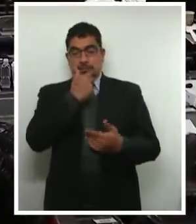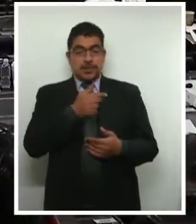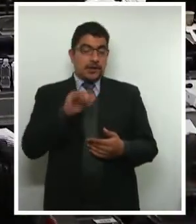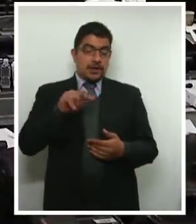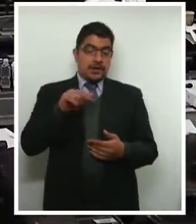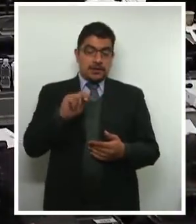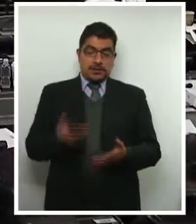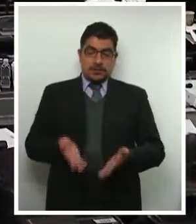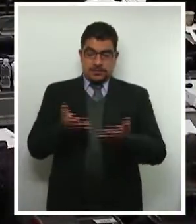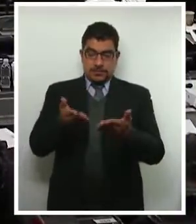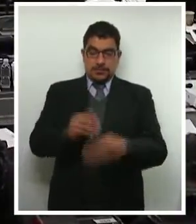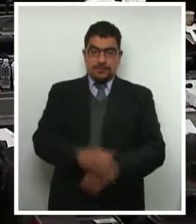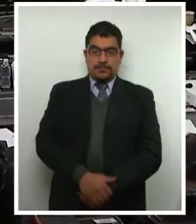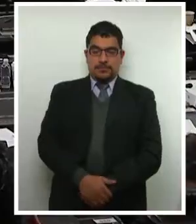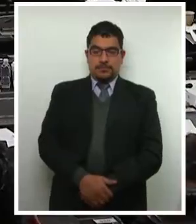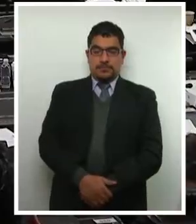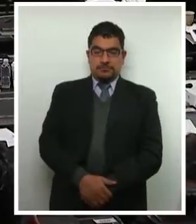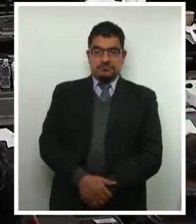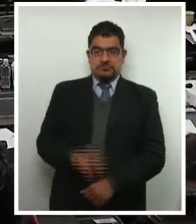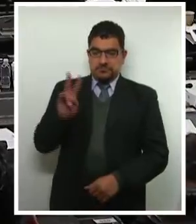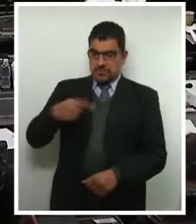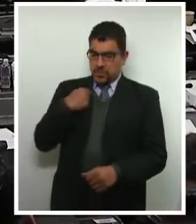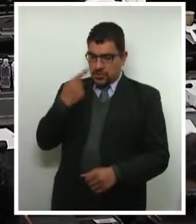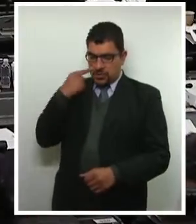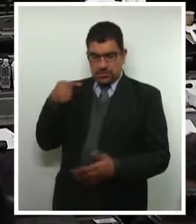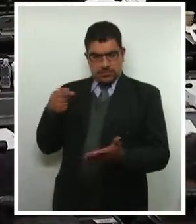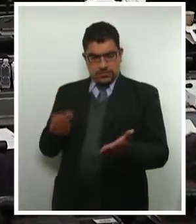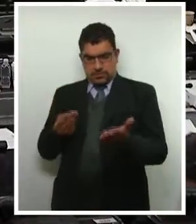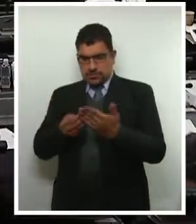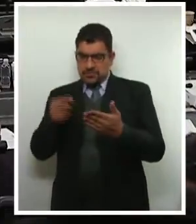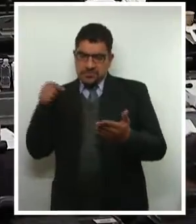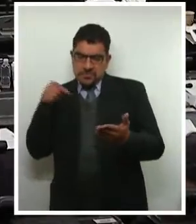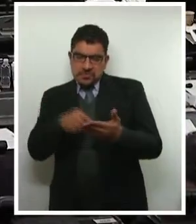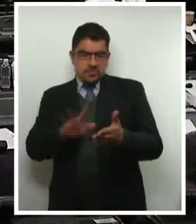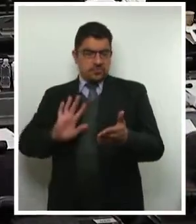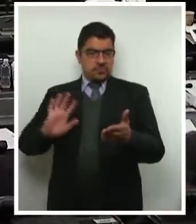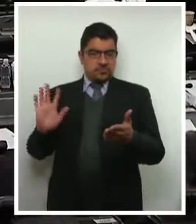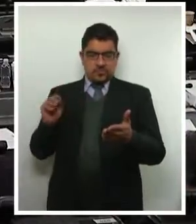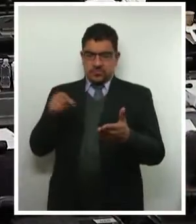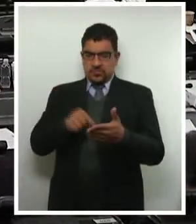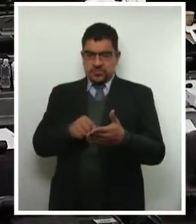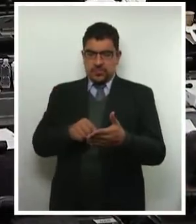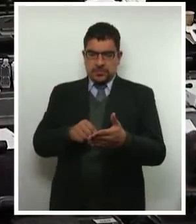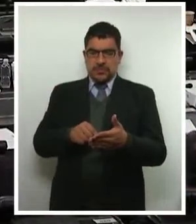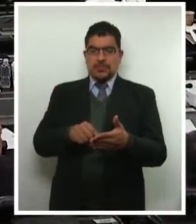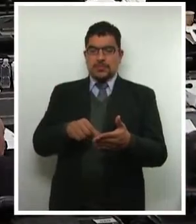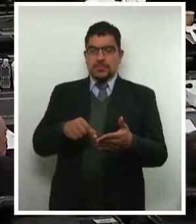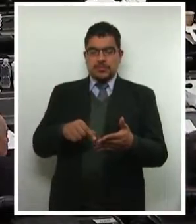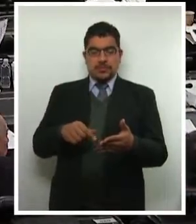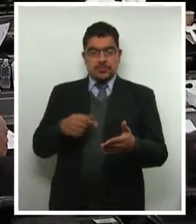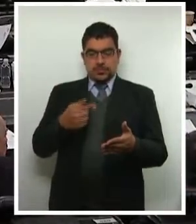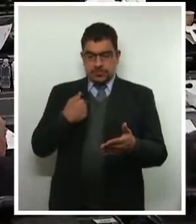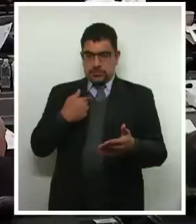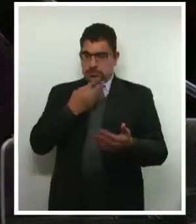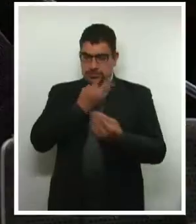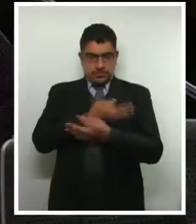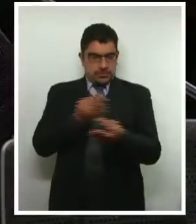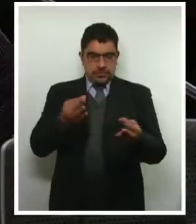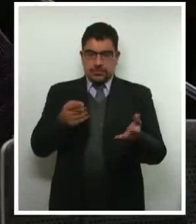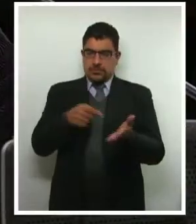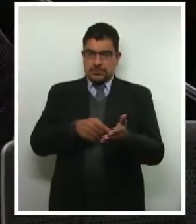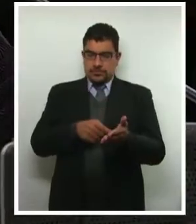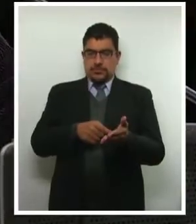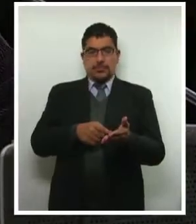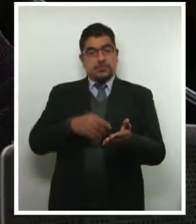Gelista. En realidad yo hice una observación que la hago pensando